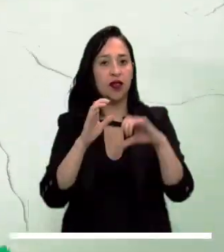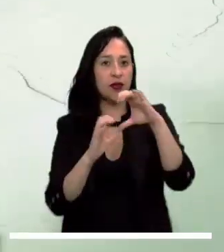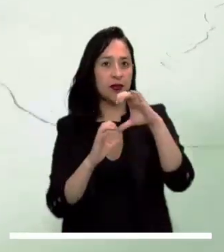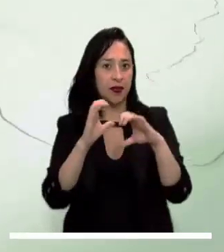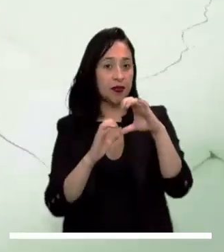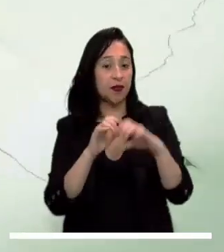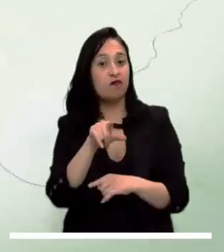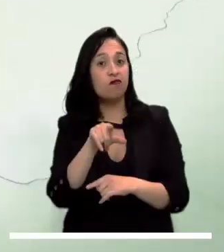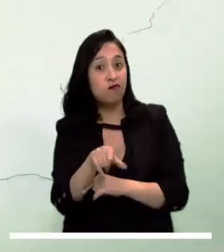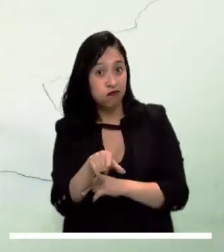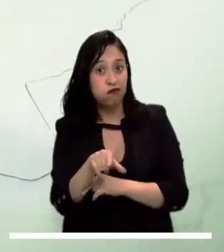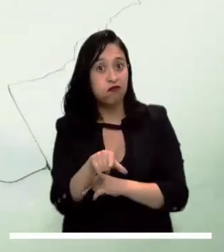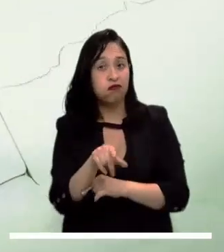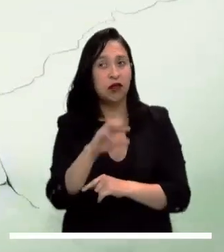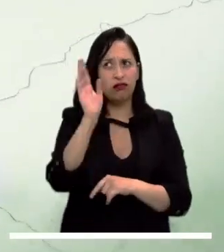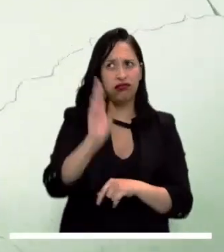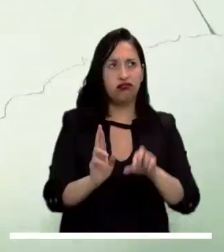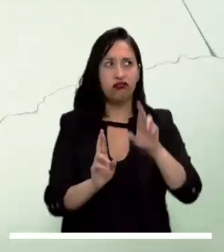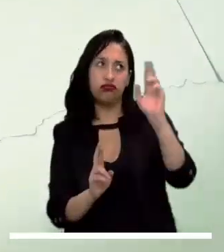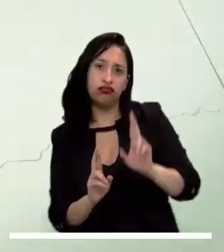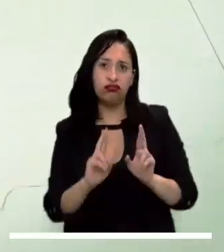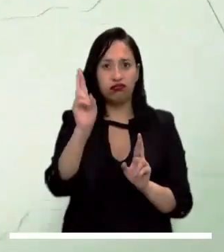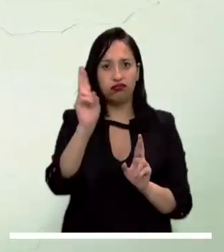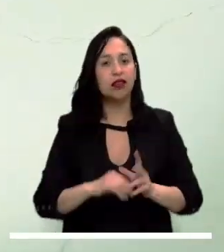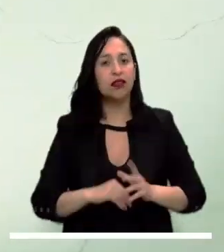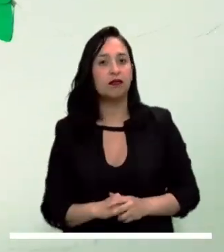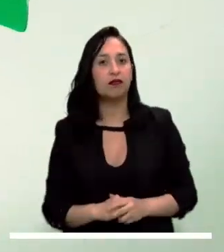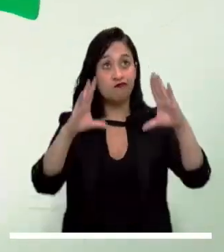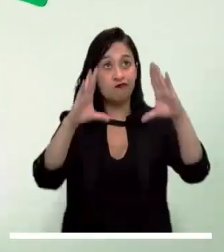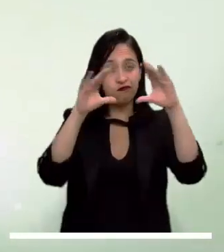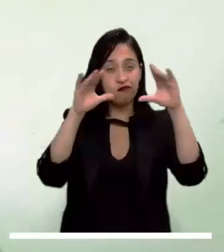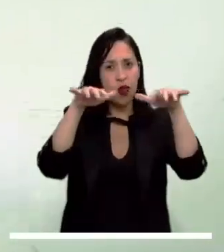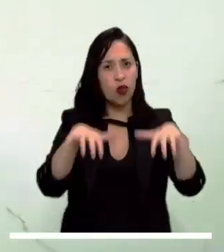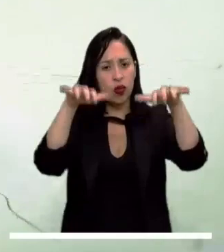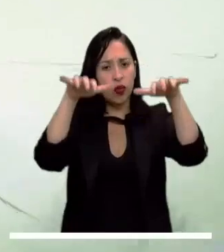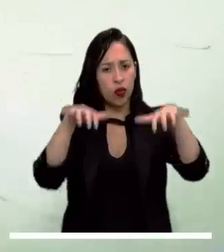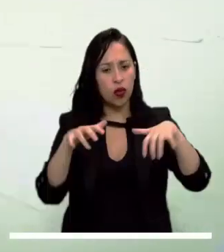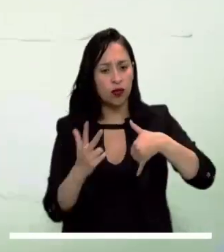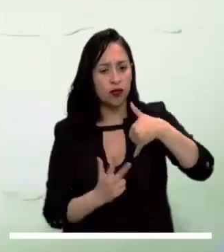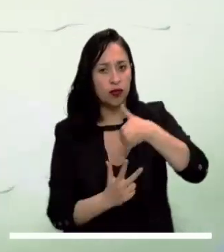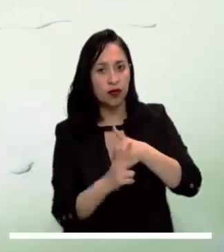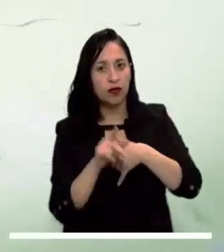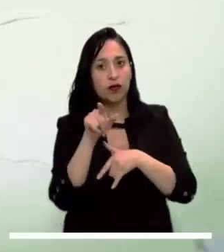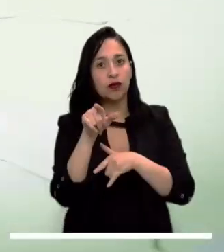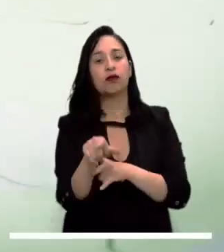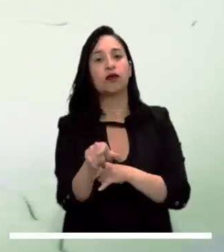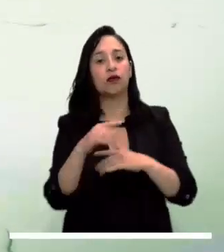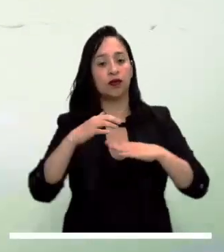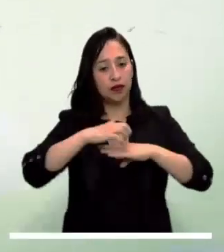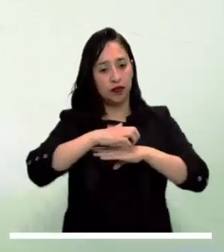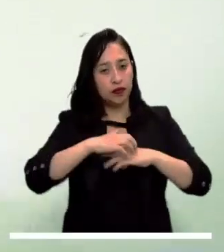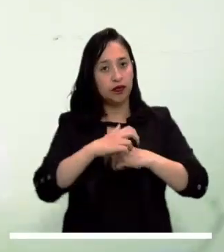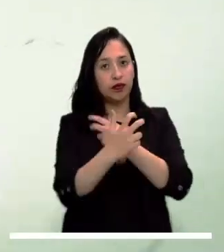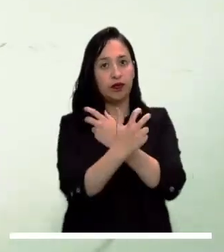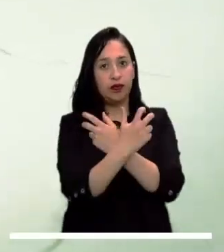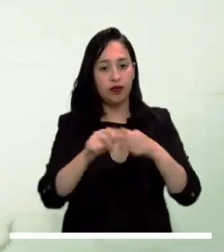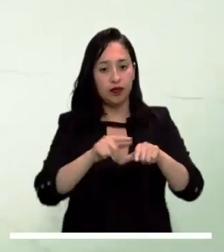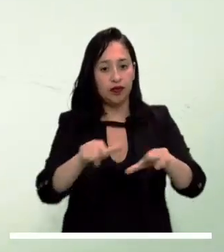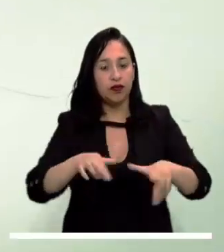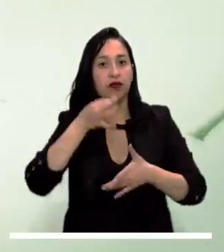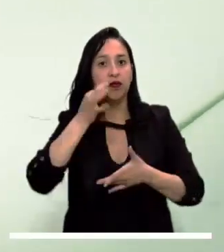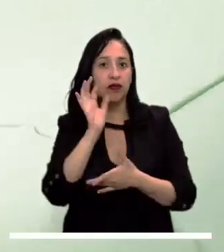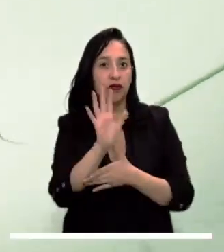Nariño y Cauca, donde no se descarta actividad eléctrica. Las nubes y las lluvias de la región andina se verán sobre todo en